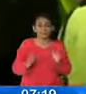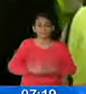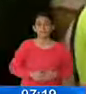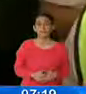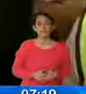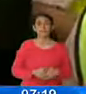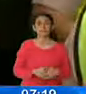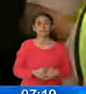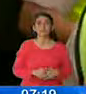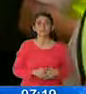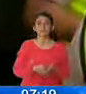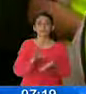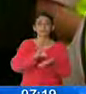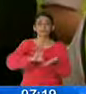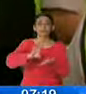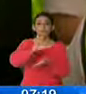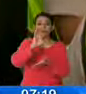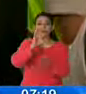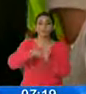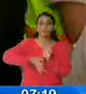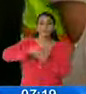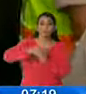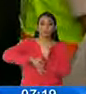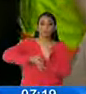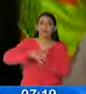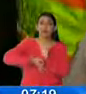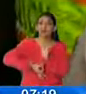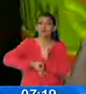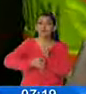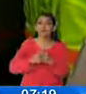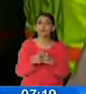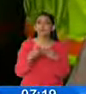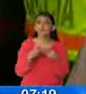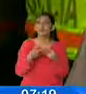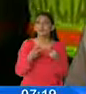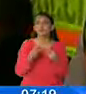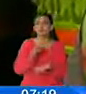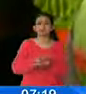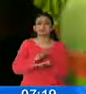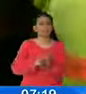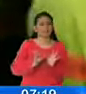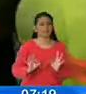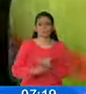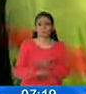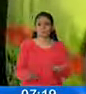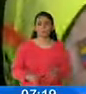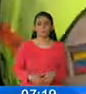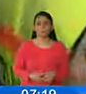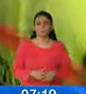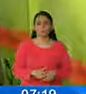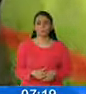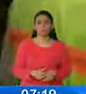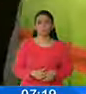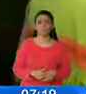Esto se dio en el Colegio Nacional Durán, llegando a la calma en cuestión de horas, informó Julio César Saona.